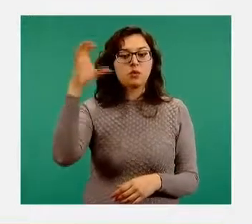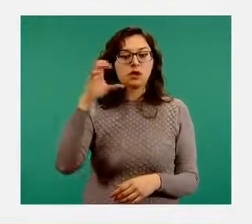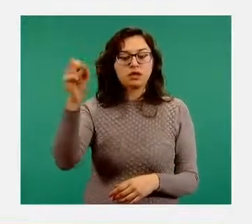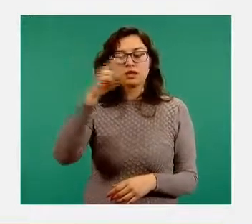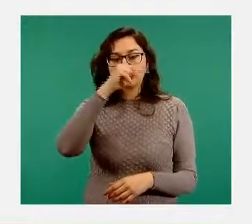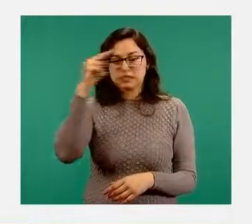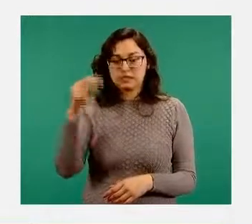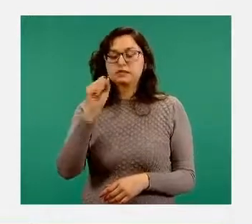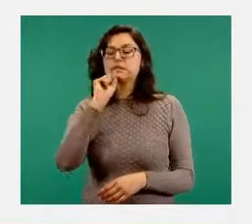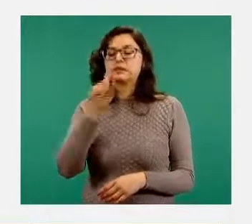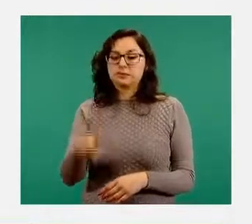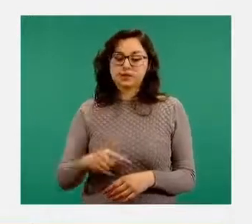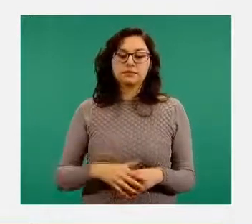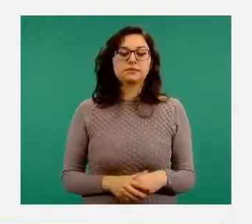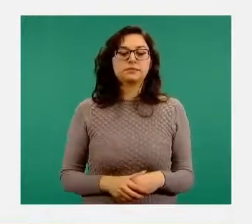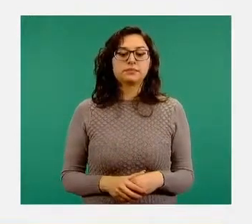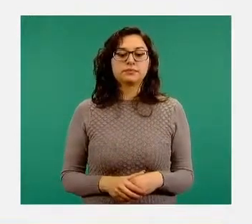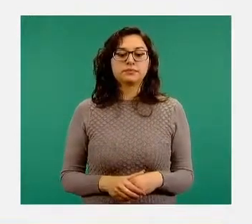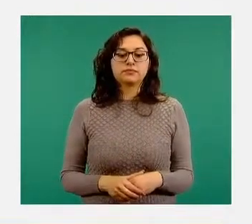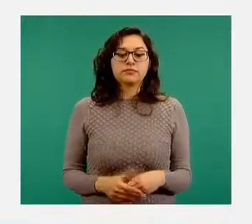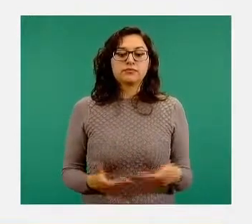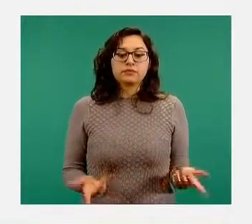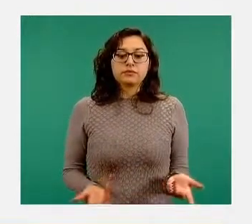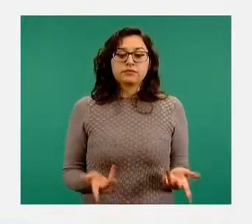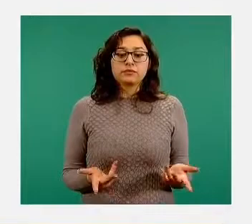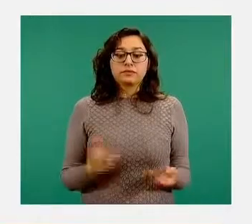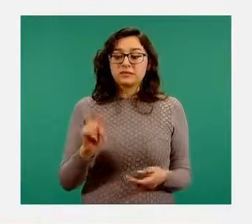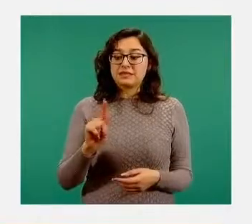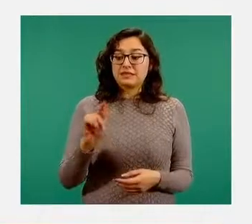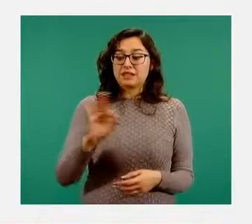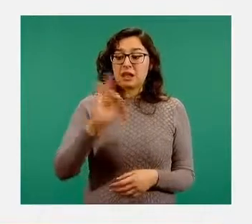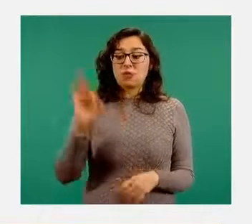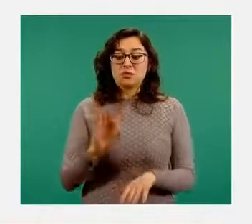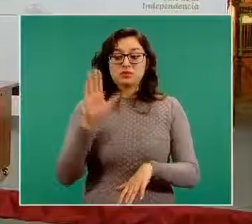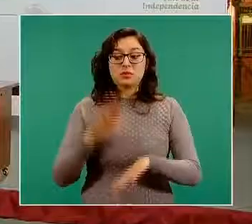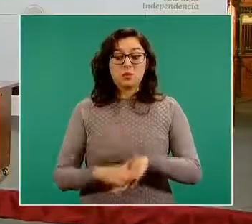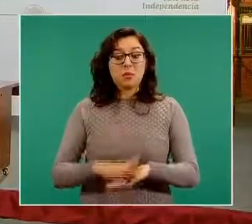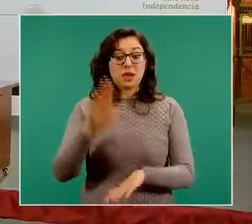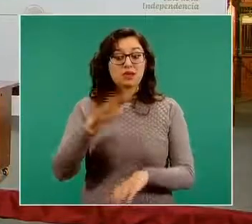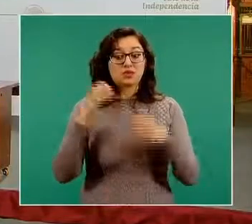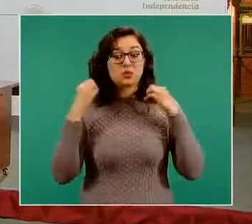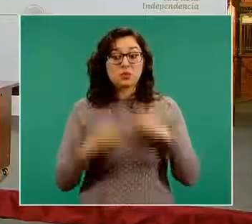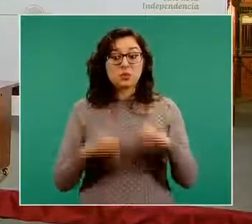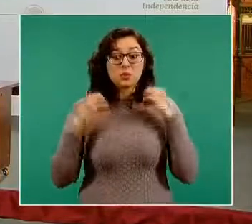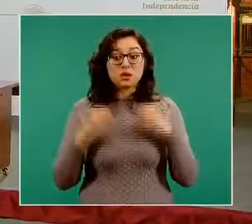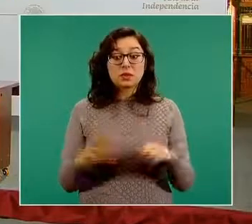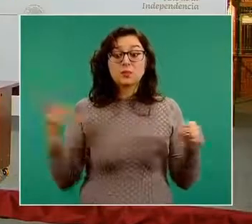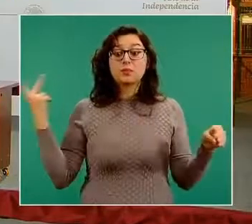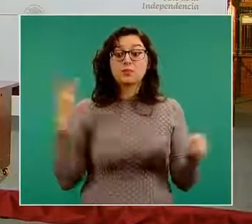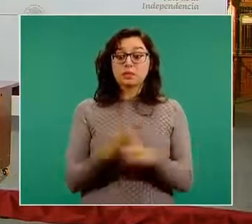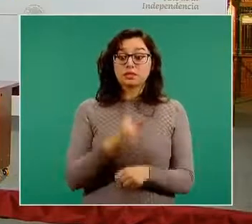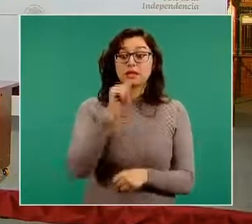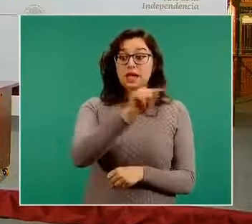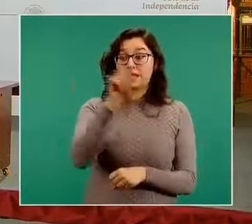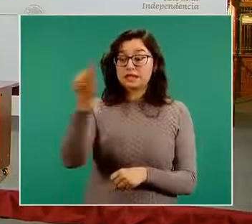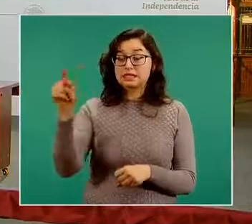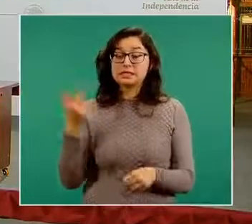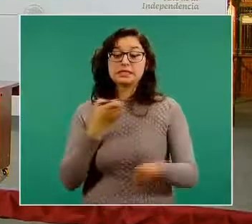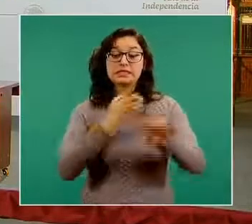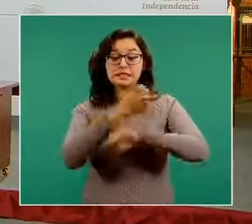Nayarit. Aquí la importancia de haber superado el 70% es que estas entidades tendrían que estar trabajando intensamente en los procesos